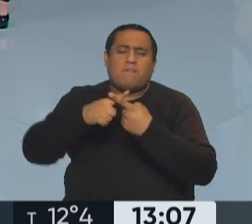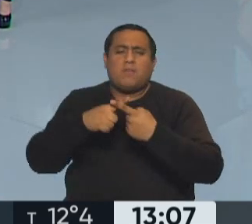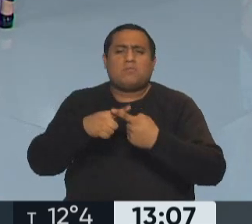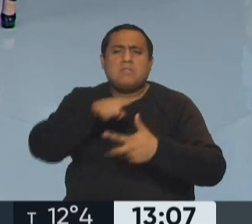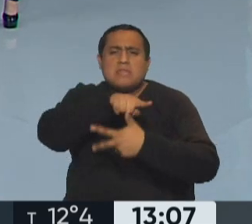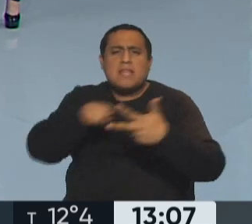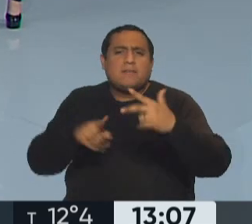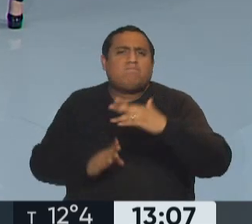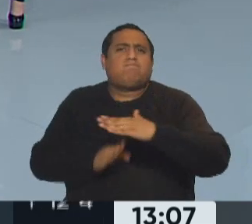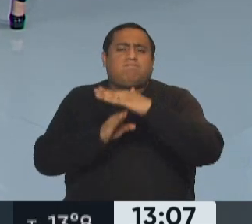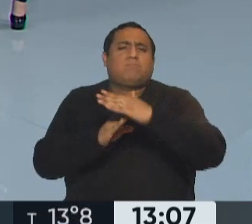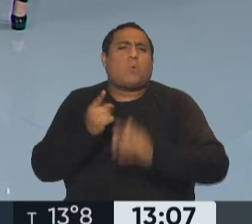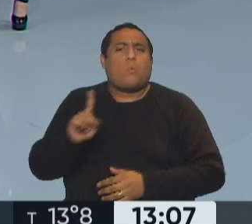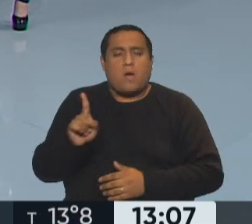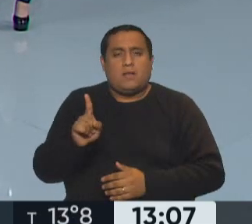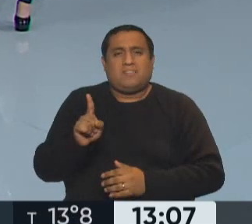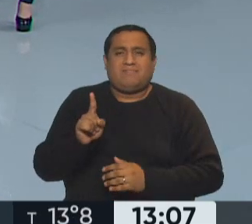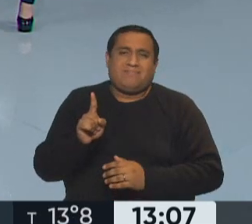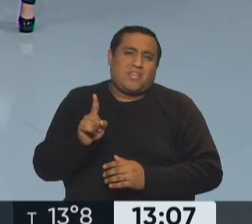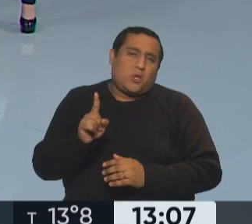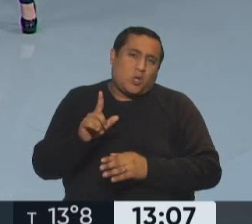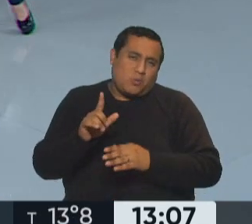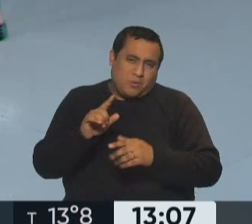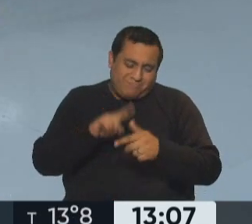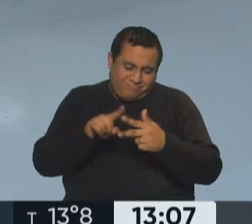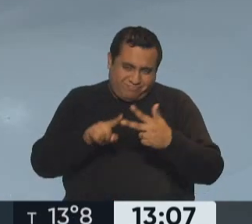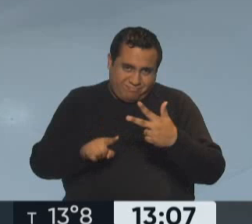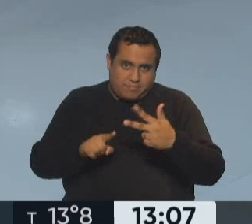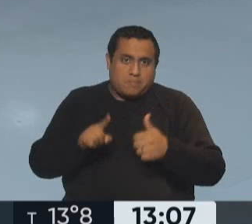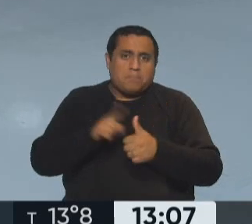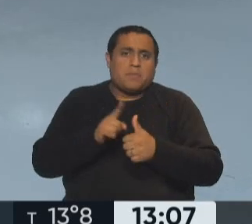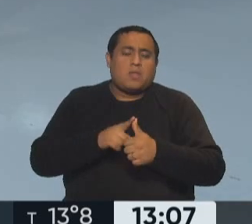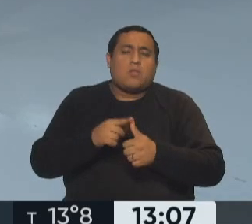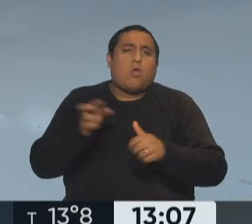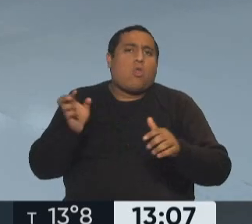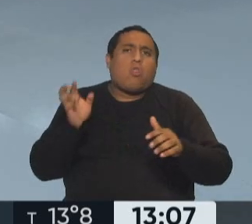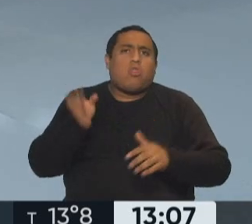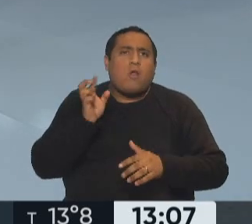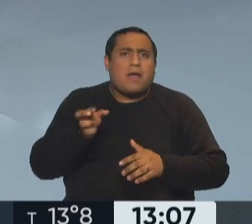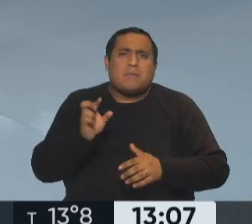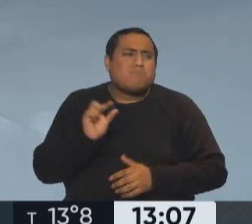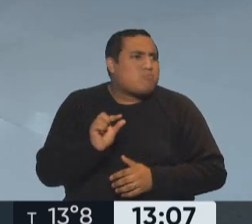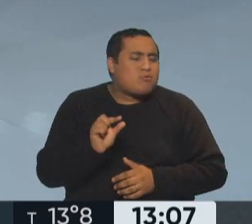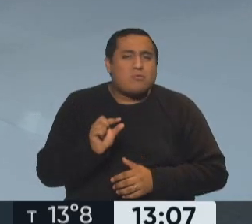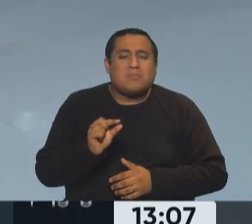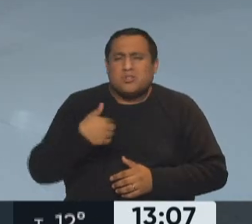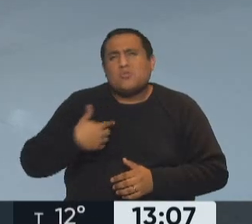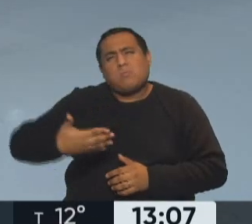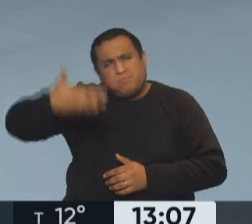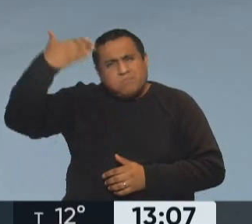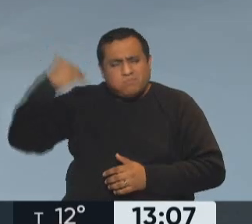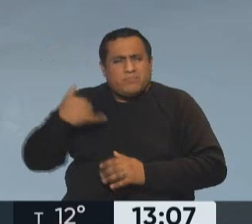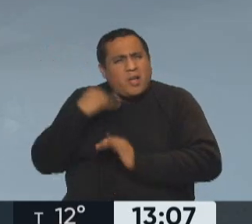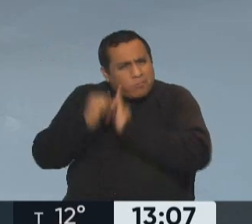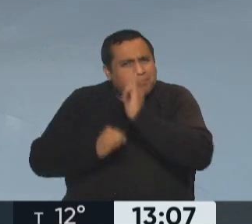ser bastante básica en el punteo. Escasez de dólares, yo lo vengo diciendo hace mucho que lo venimos